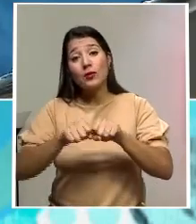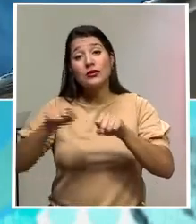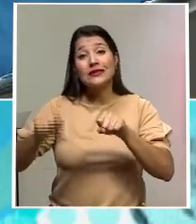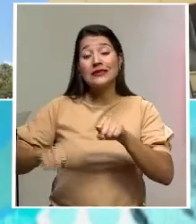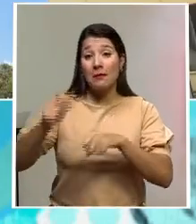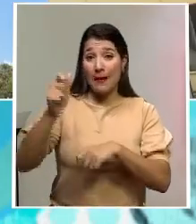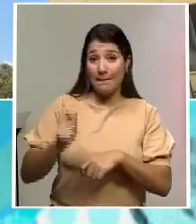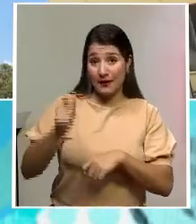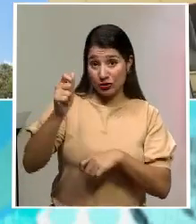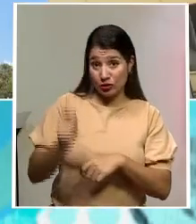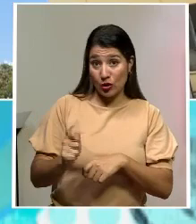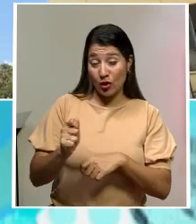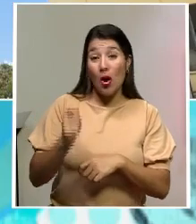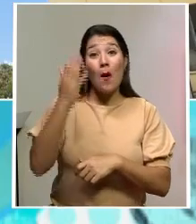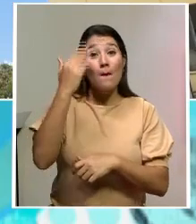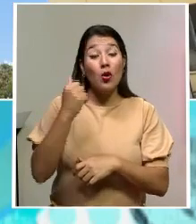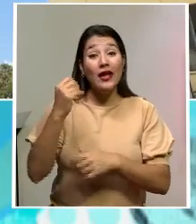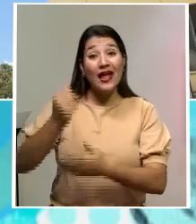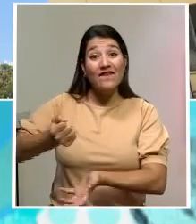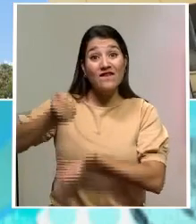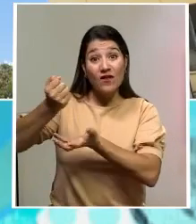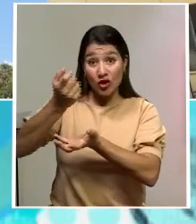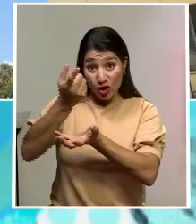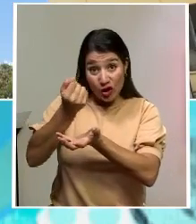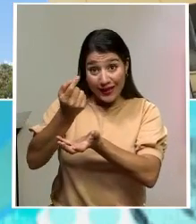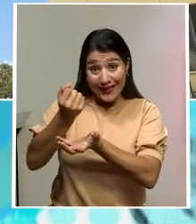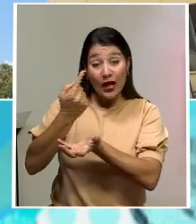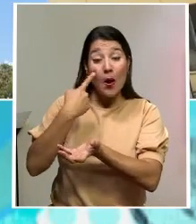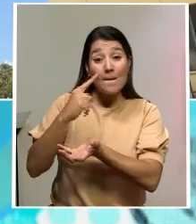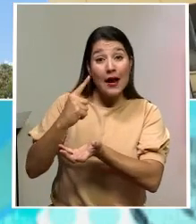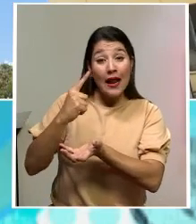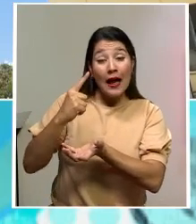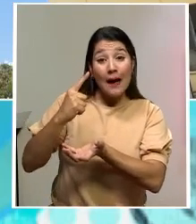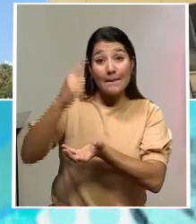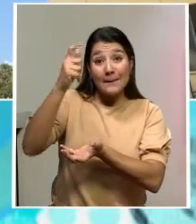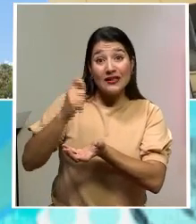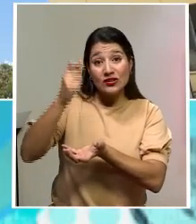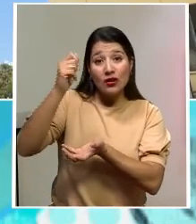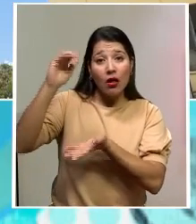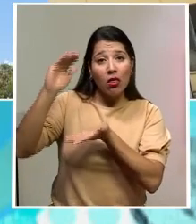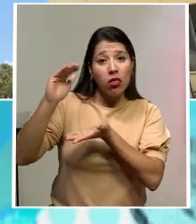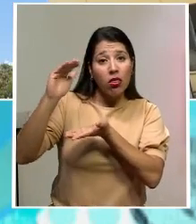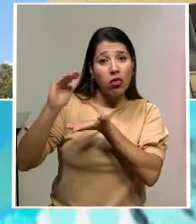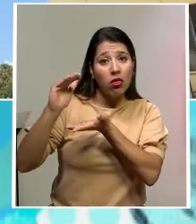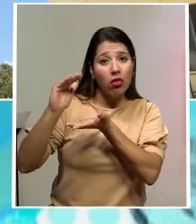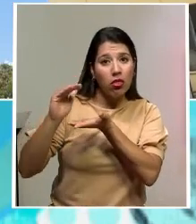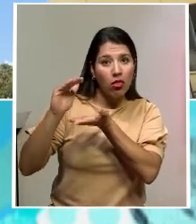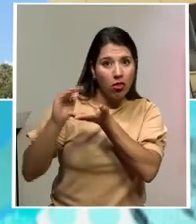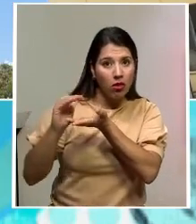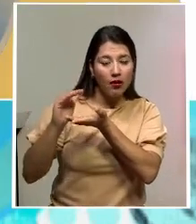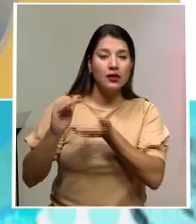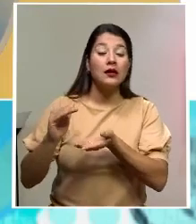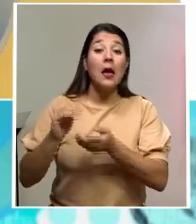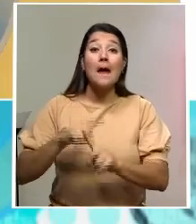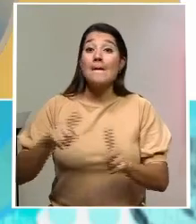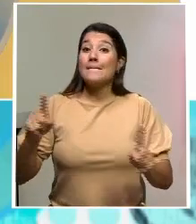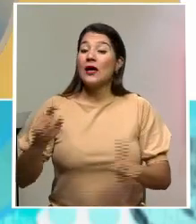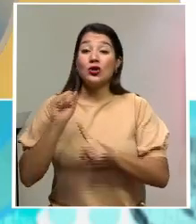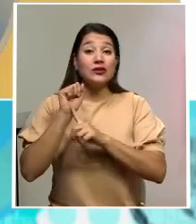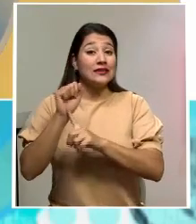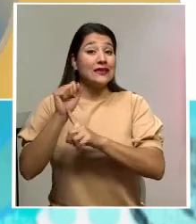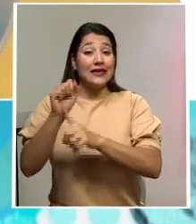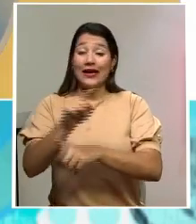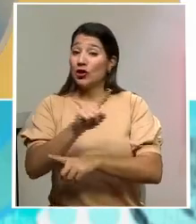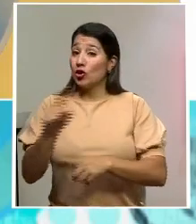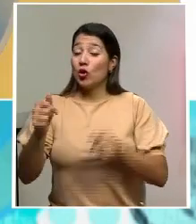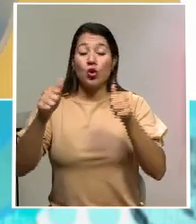pensiones debido a la reducción de fondos. Sin embargo, los sindicatos se oponen a que se